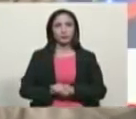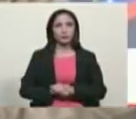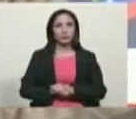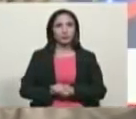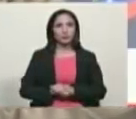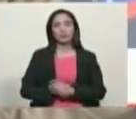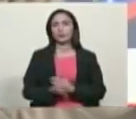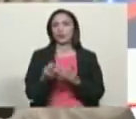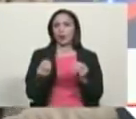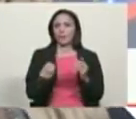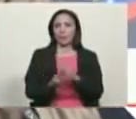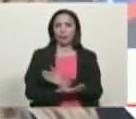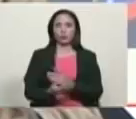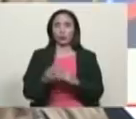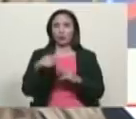Además es violatorio de la Carta de Naciones Unidas,